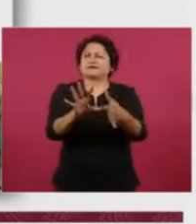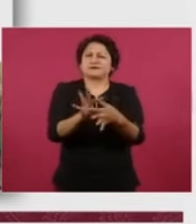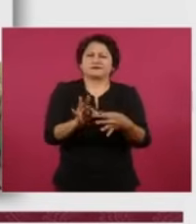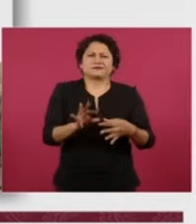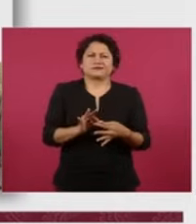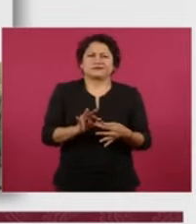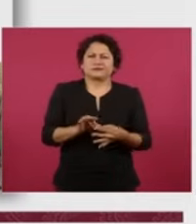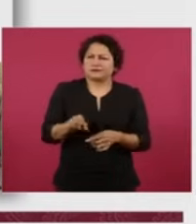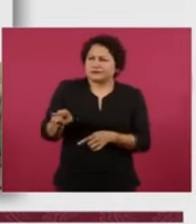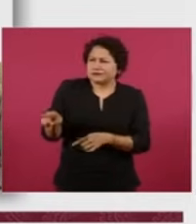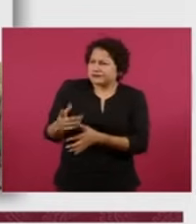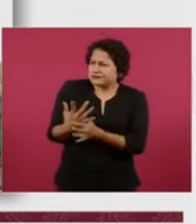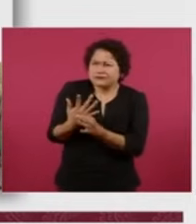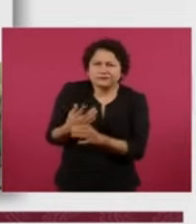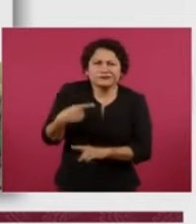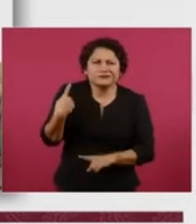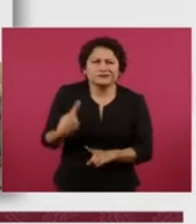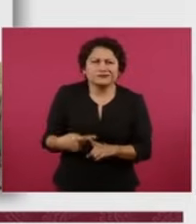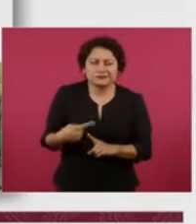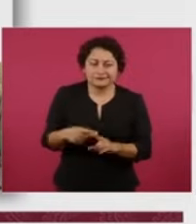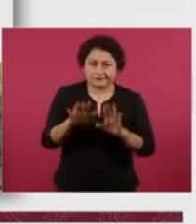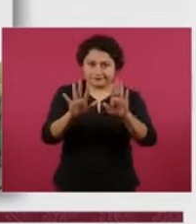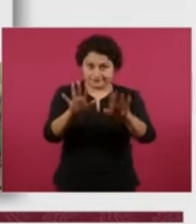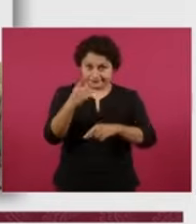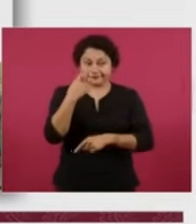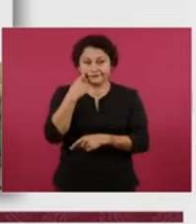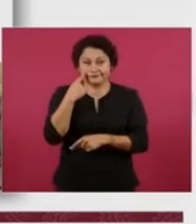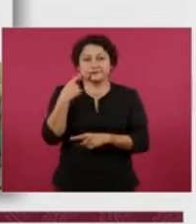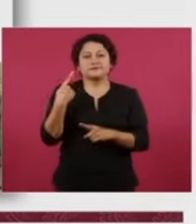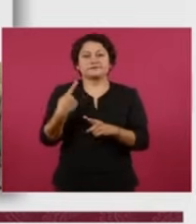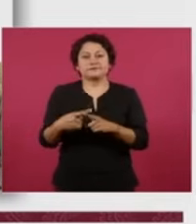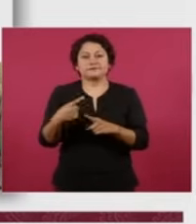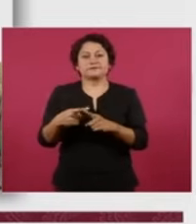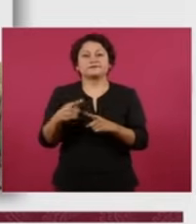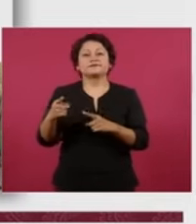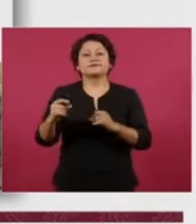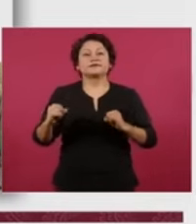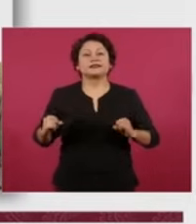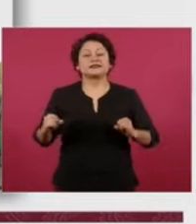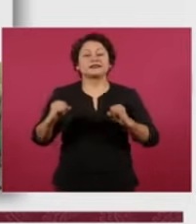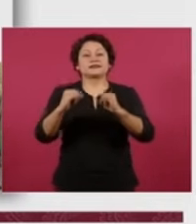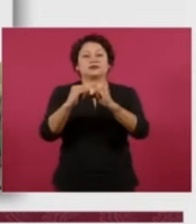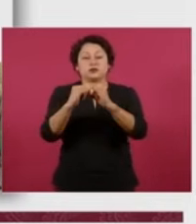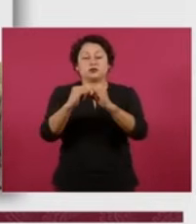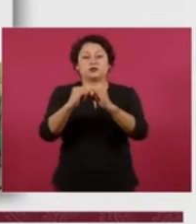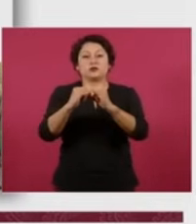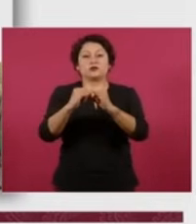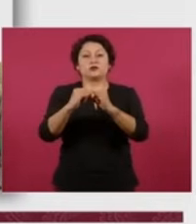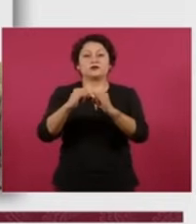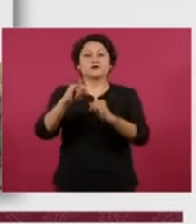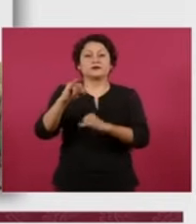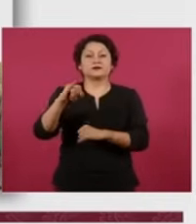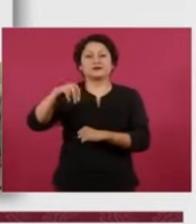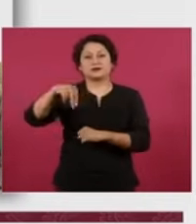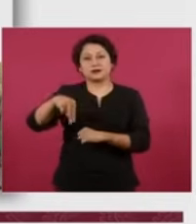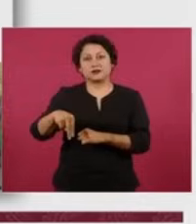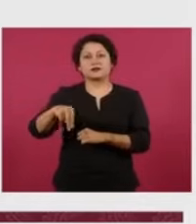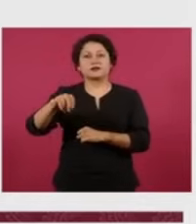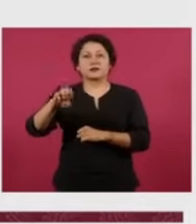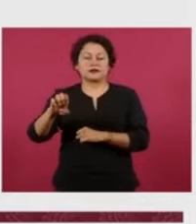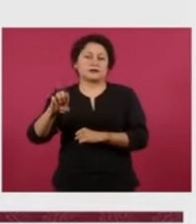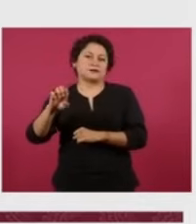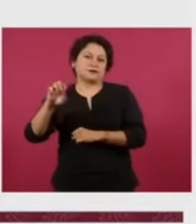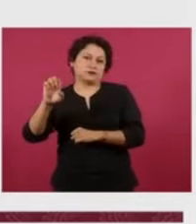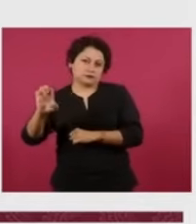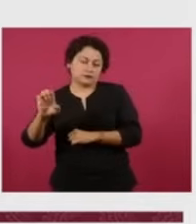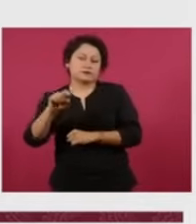Reforma. Nada más y nada menos que el expresidente del Instituto Nacional para la Evaluación Educativa, Eduardo